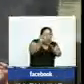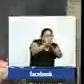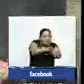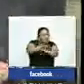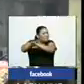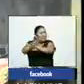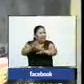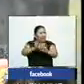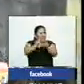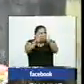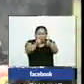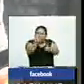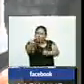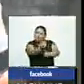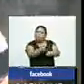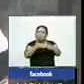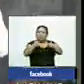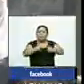víctimas.